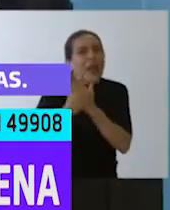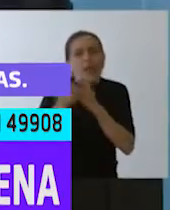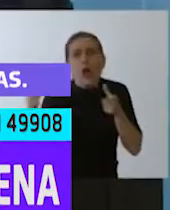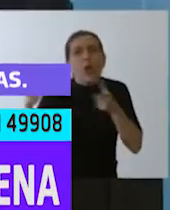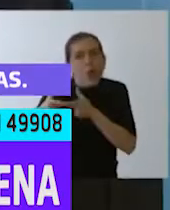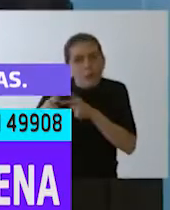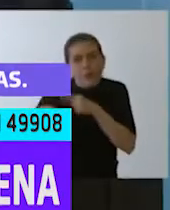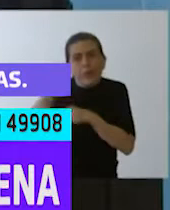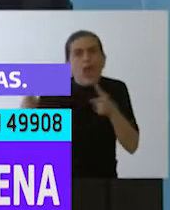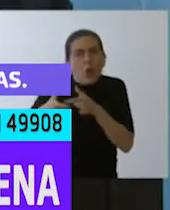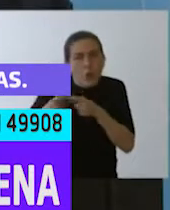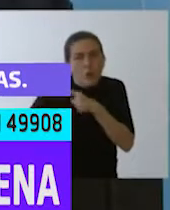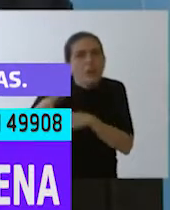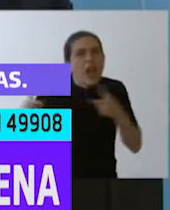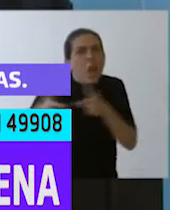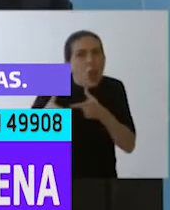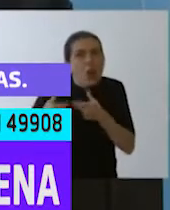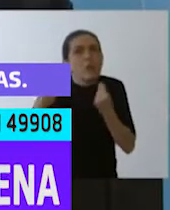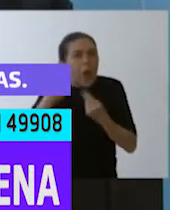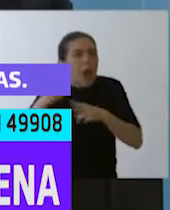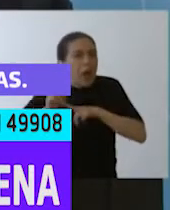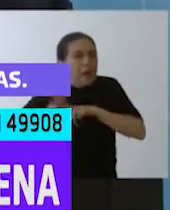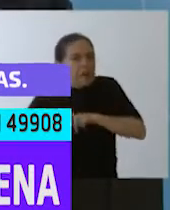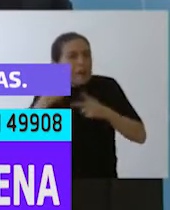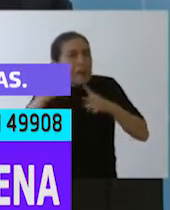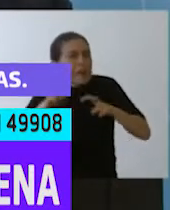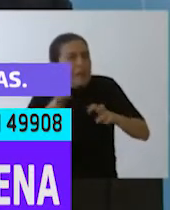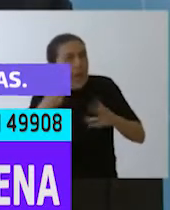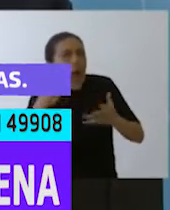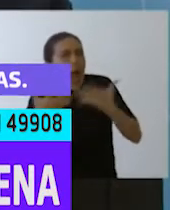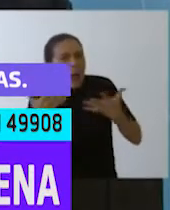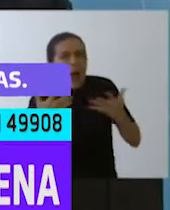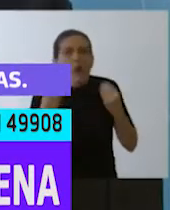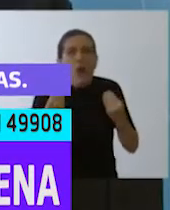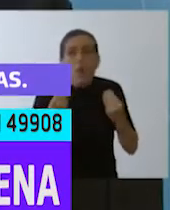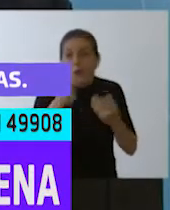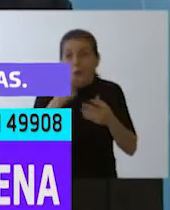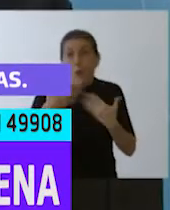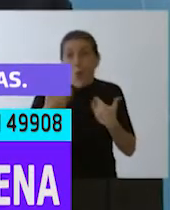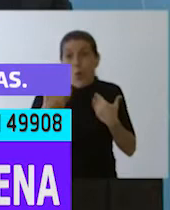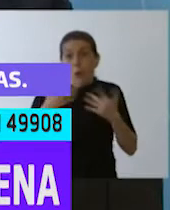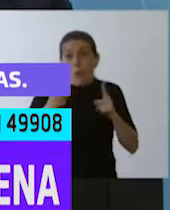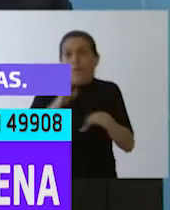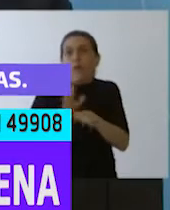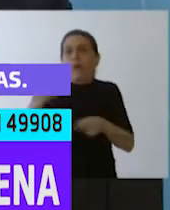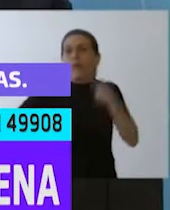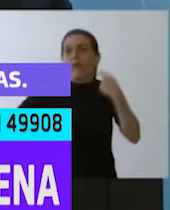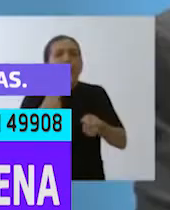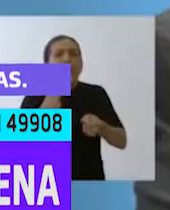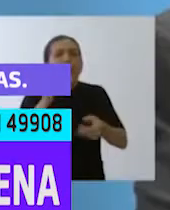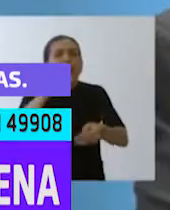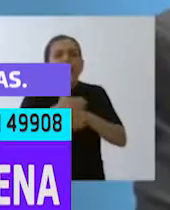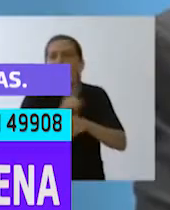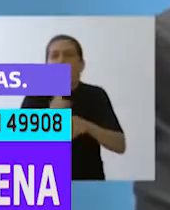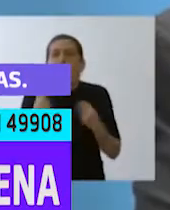terapia intensiva. Hay representantes de las más importantes sociedades integrando este grupo amplio. Y hay algunas personas